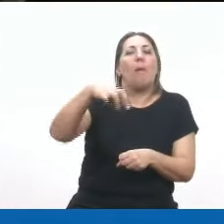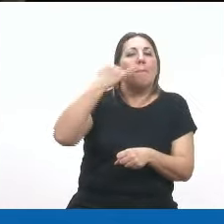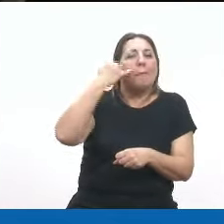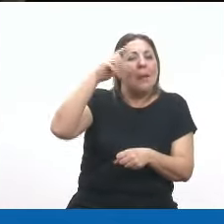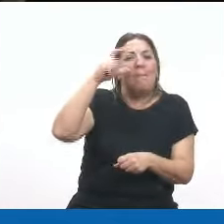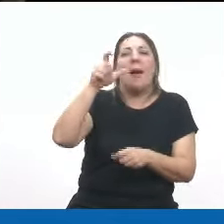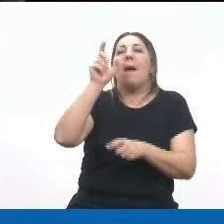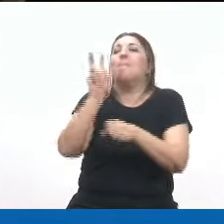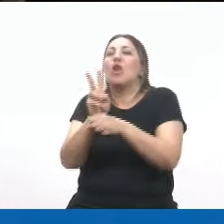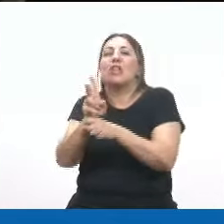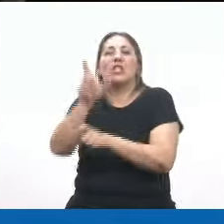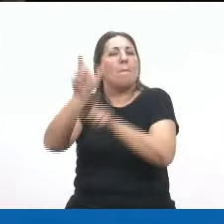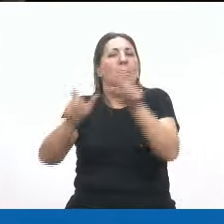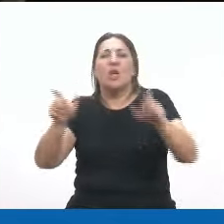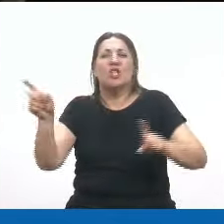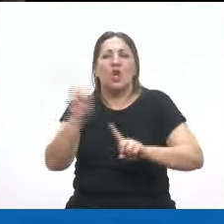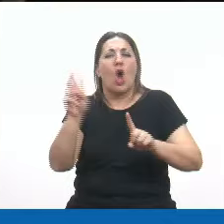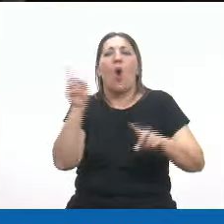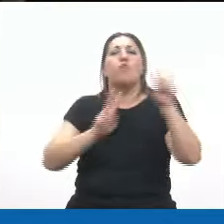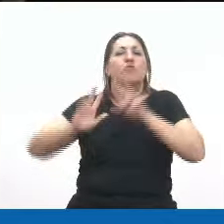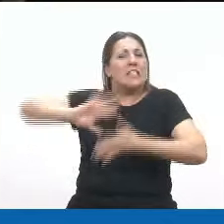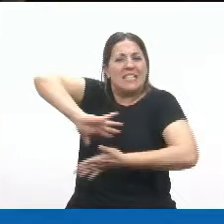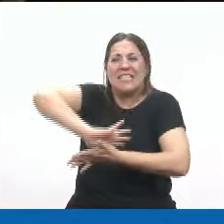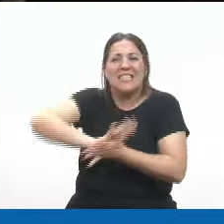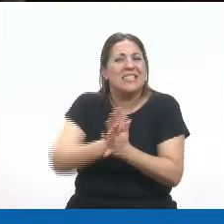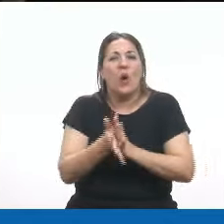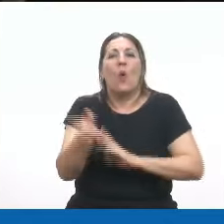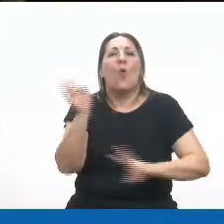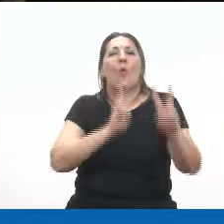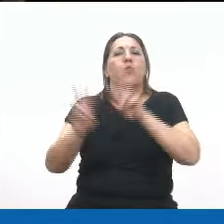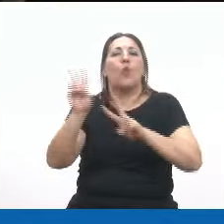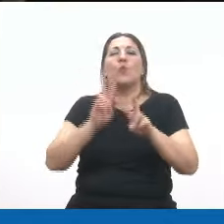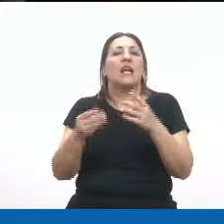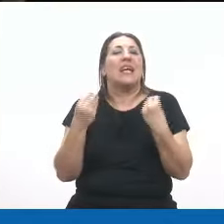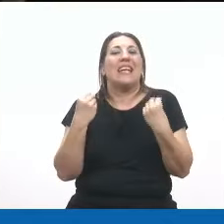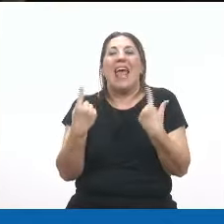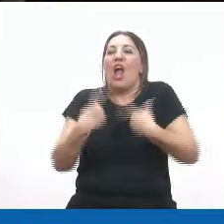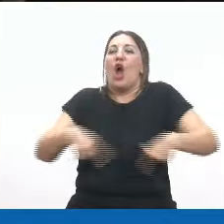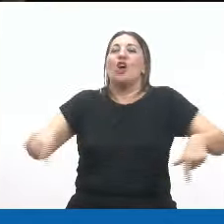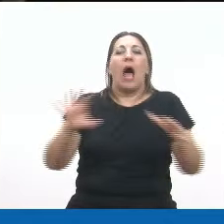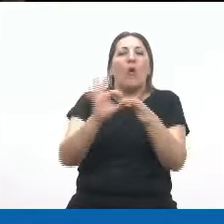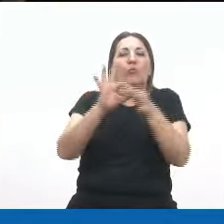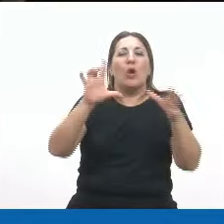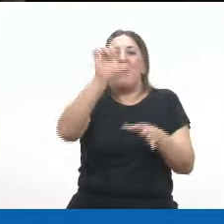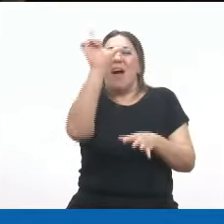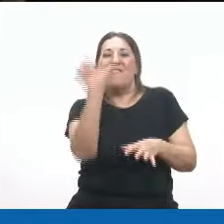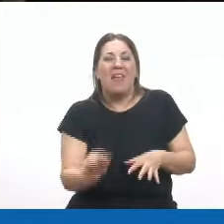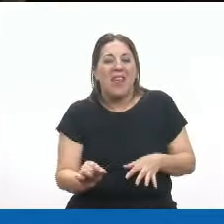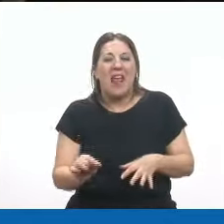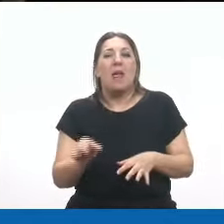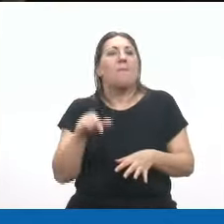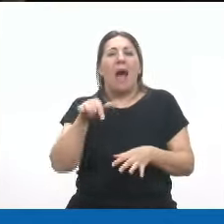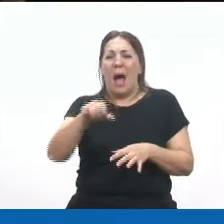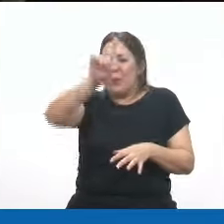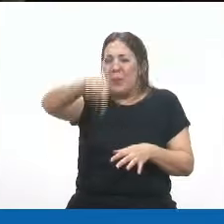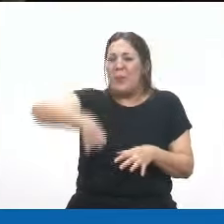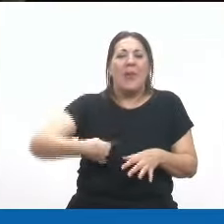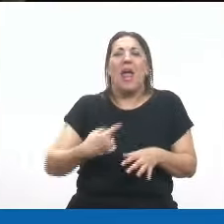laburantes pulveriza esta ley las autonomías y el federalismo y condena a una